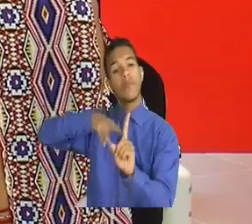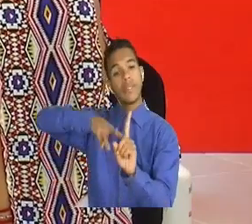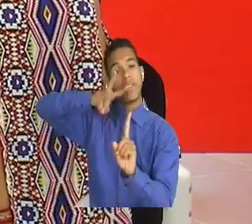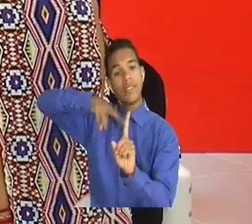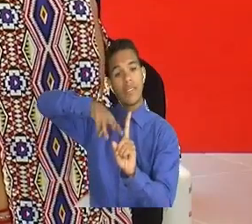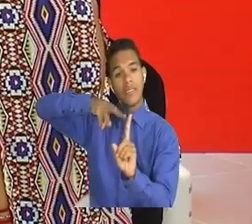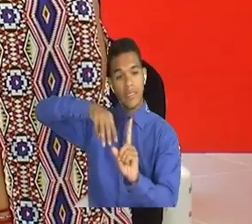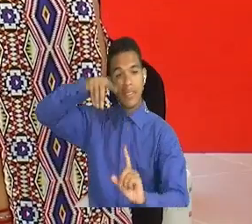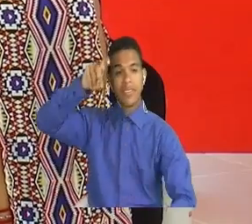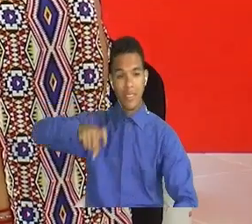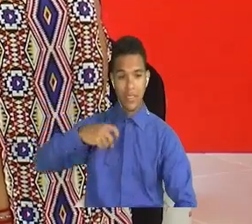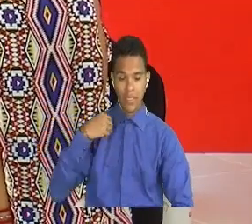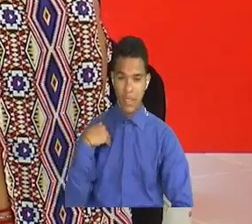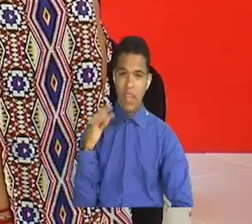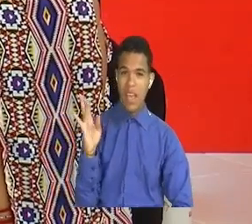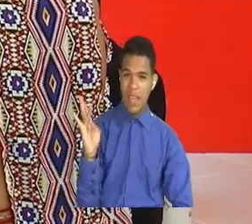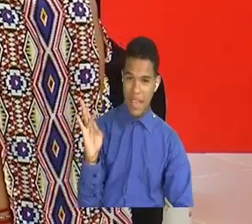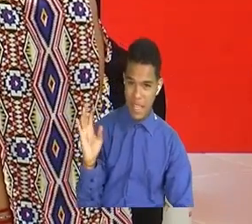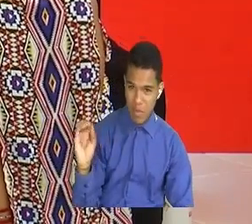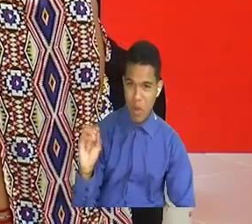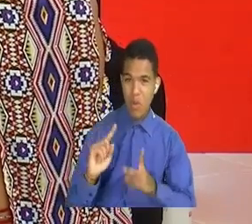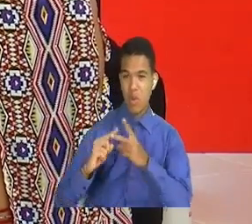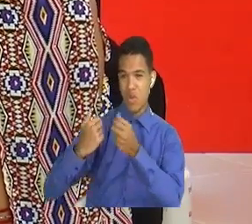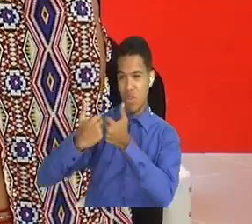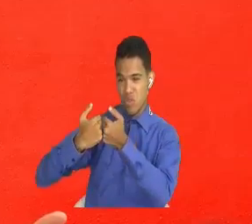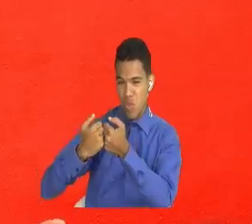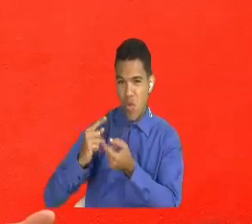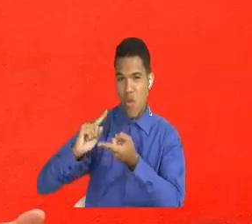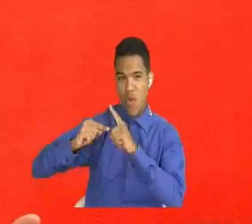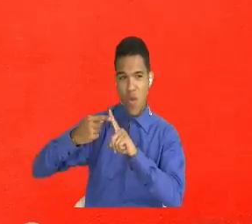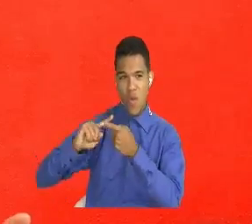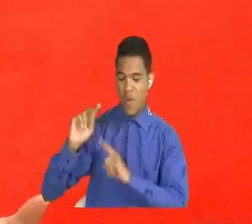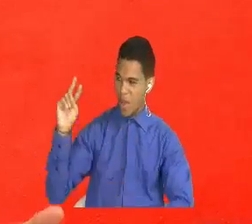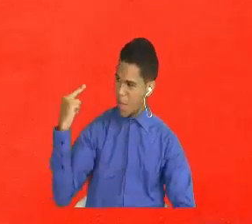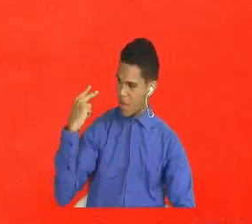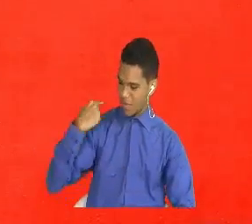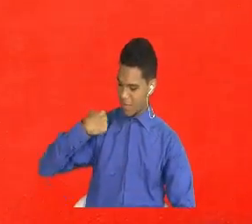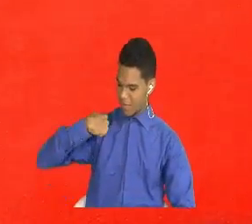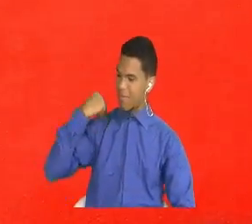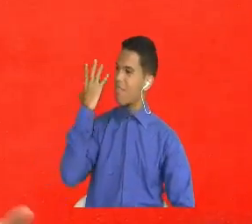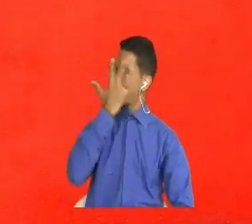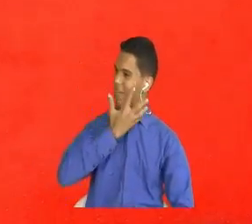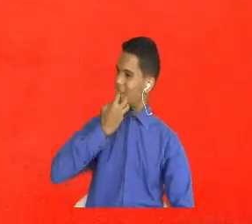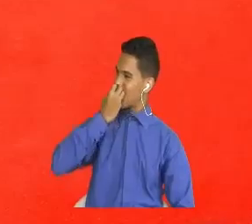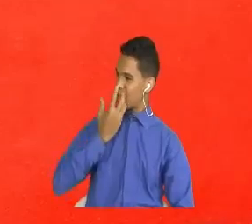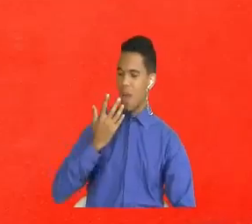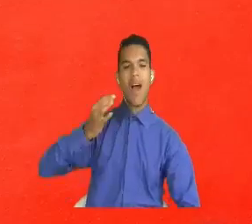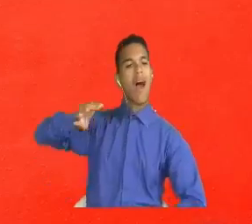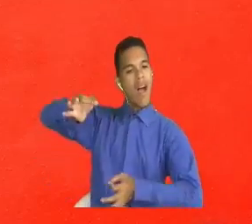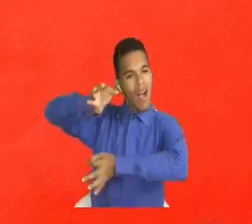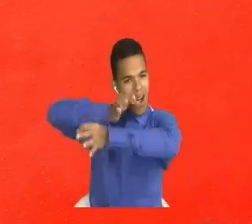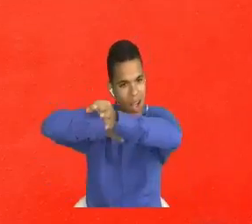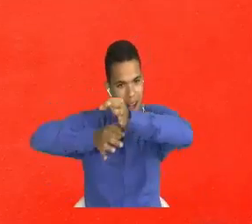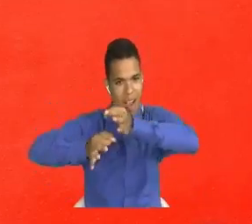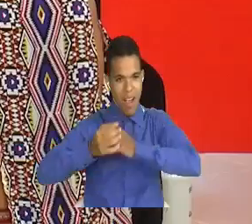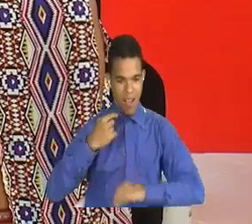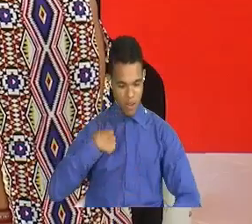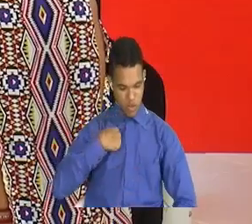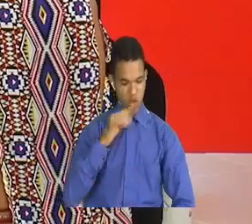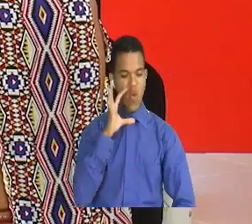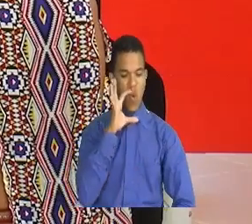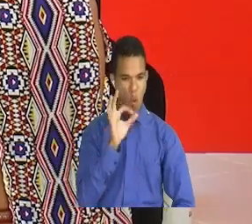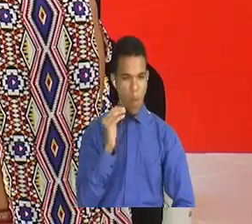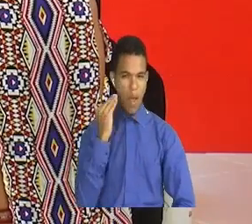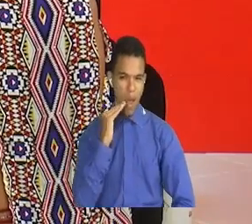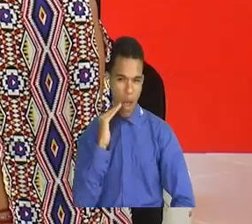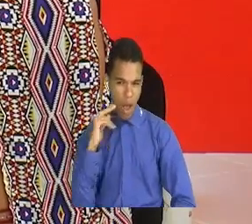nuestros esposos, nuestros amigos, nuestros novios, queremos hombres, que ellos se vean lindos también para nosotros. Claro, claro, que sí. Así es.